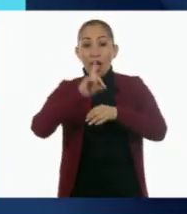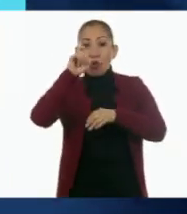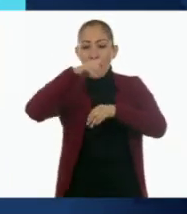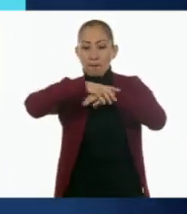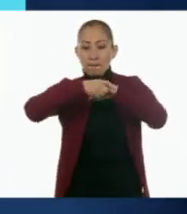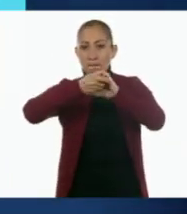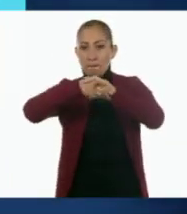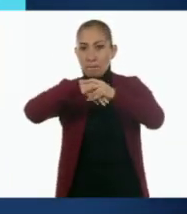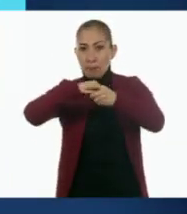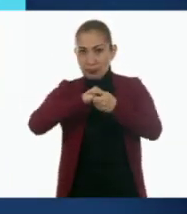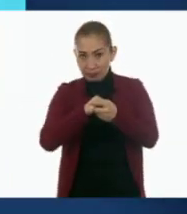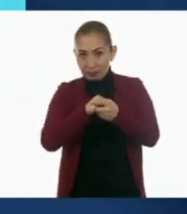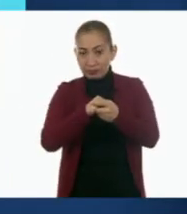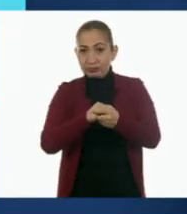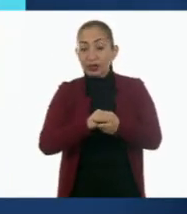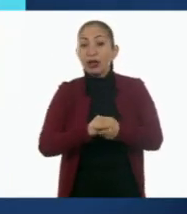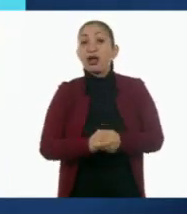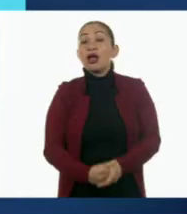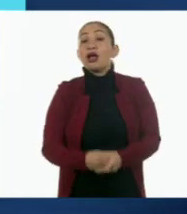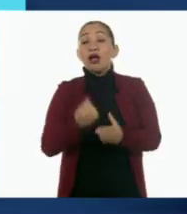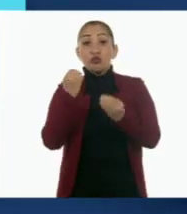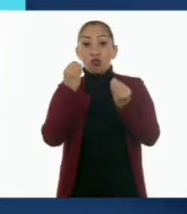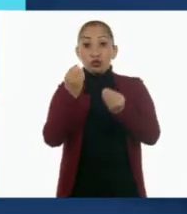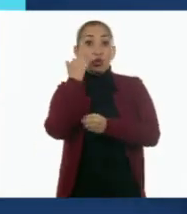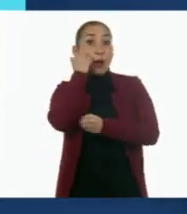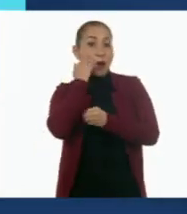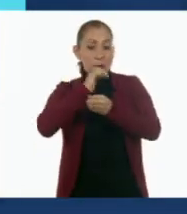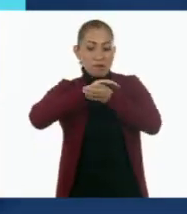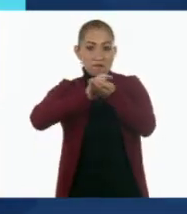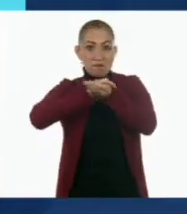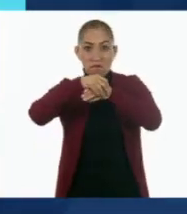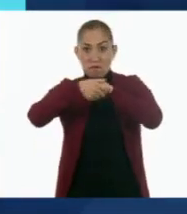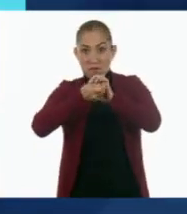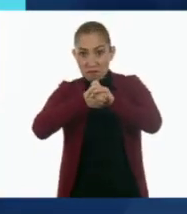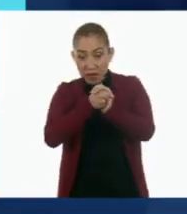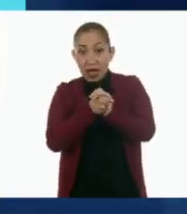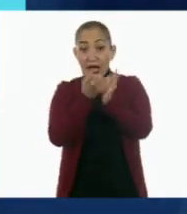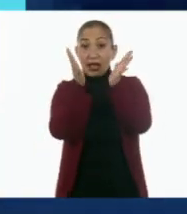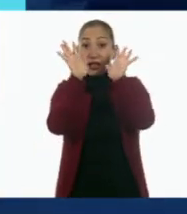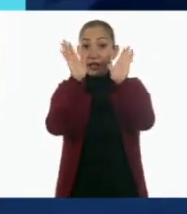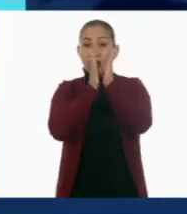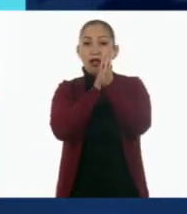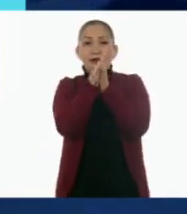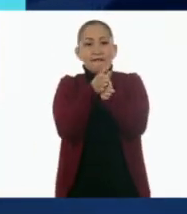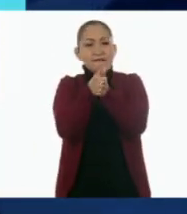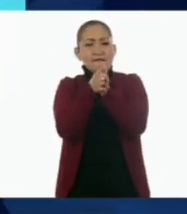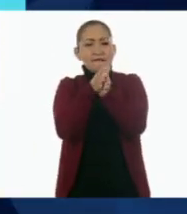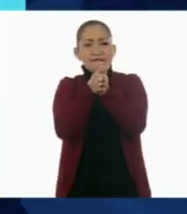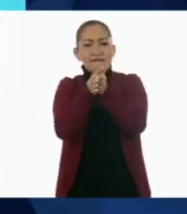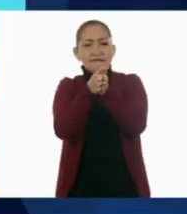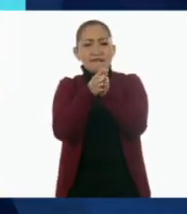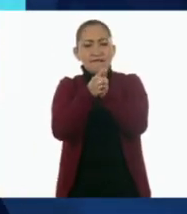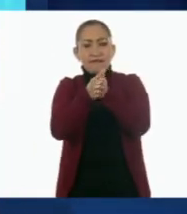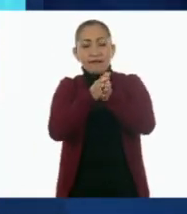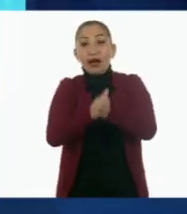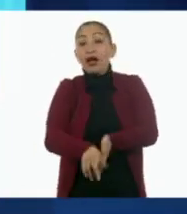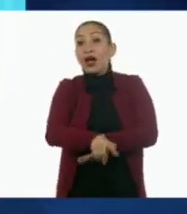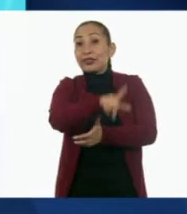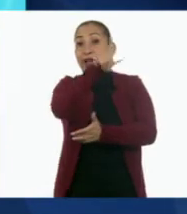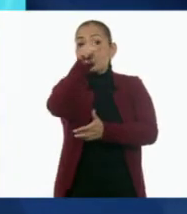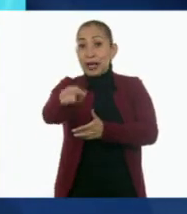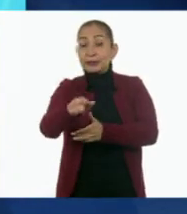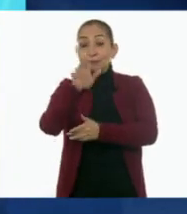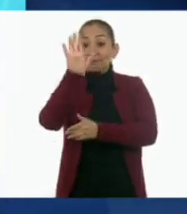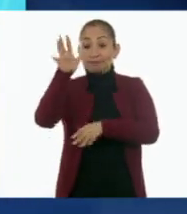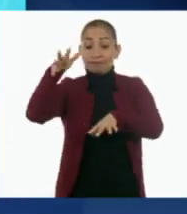tus manos. Usa suficiente jabón. Frota tus palmas una con la otra. Ahora, frota